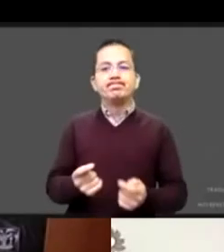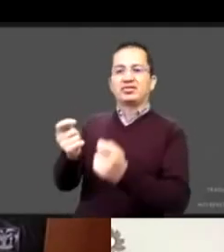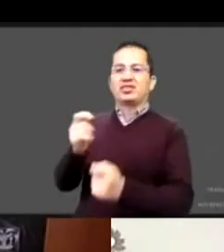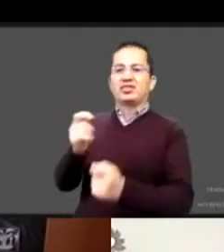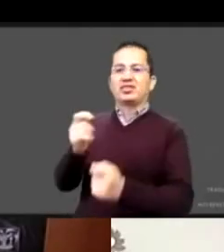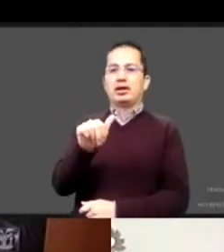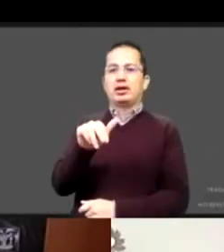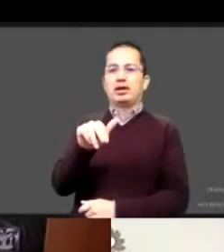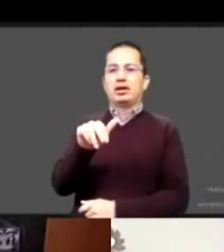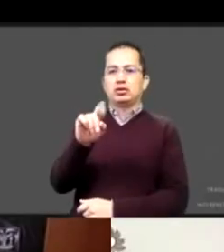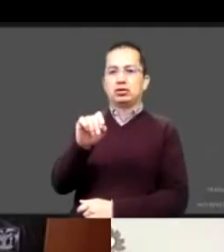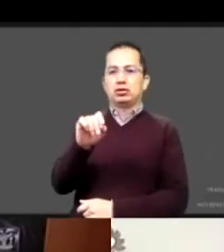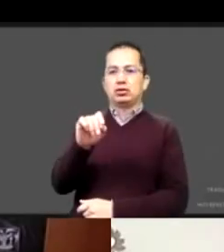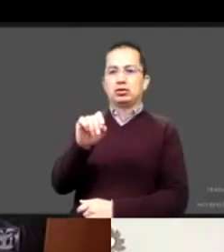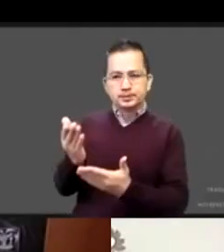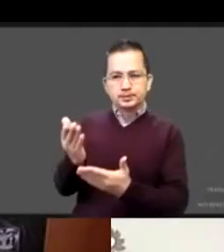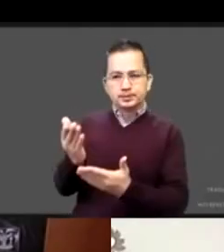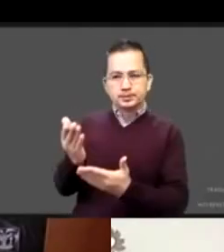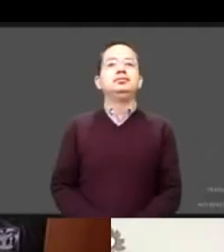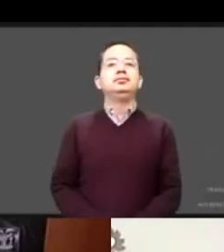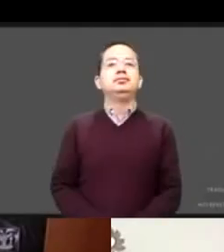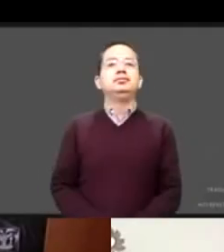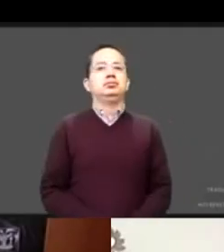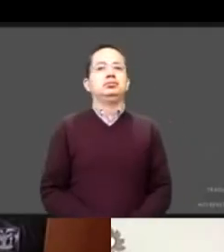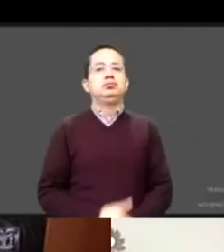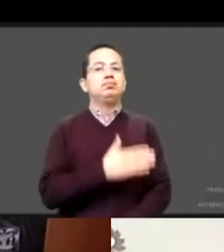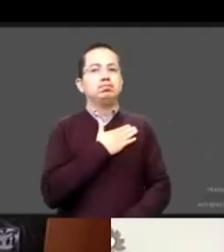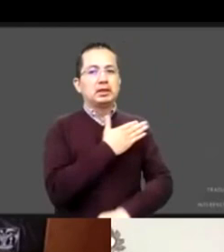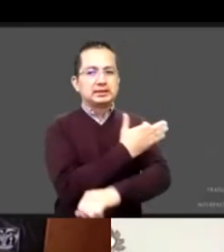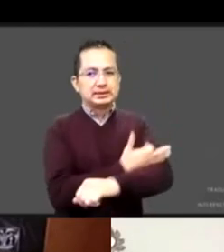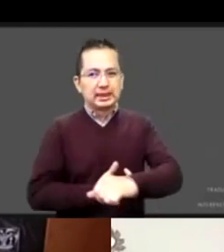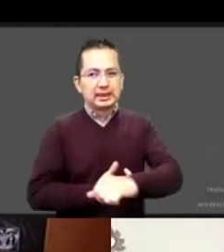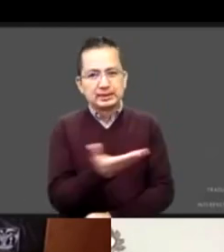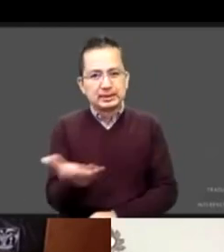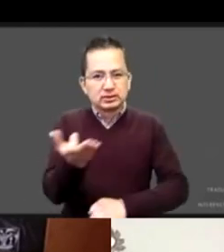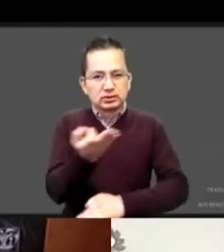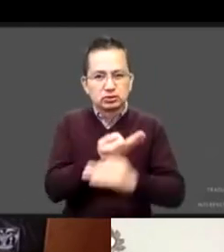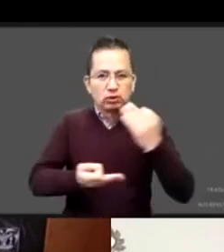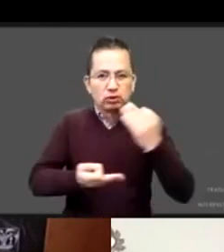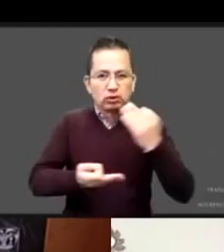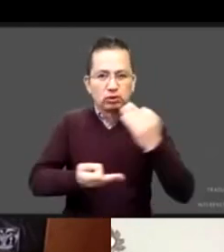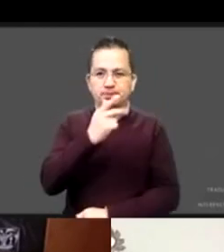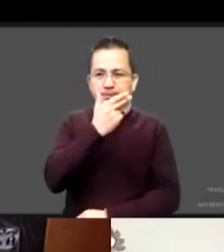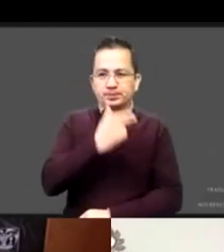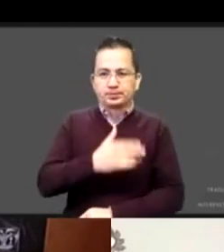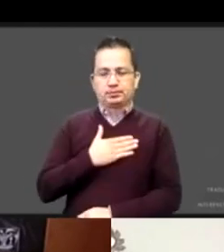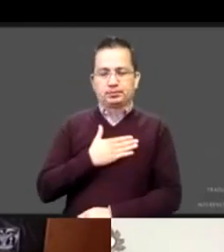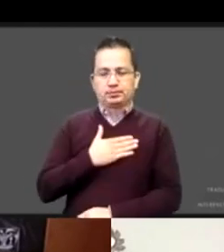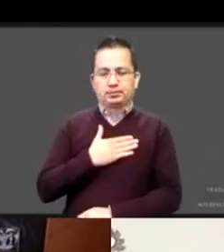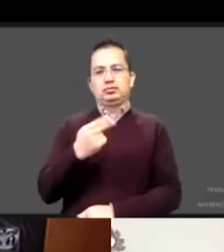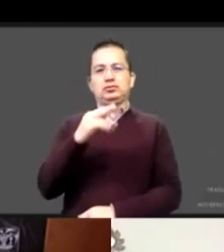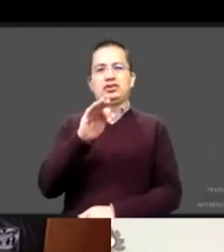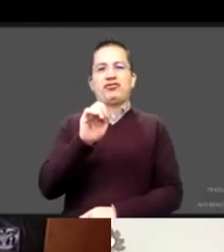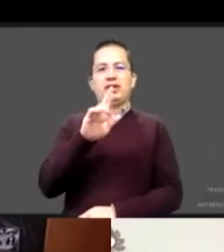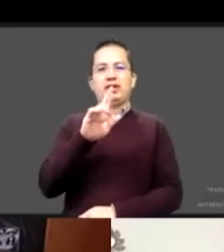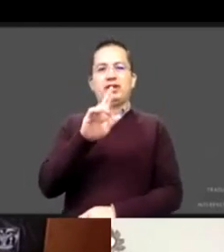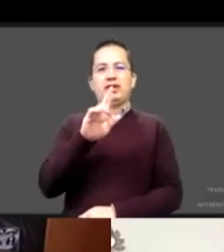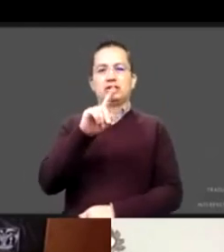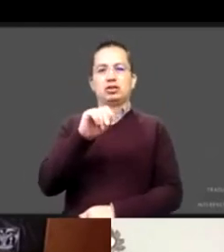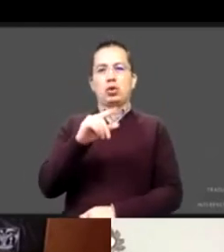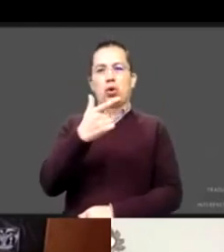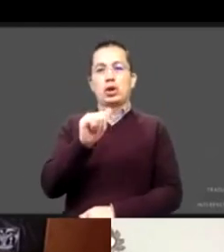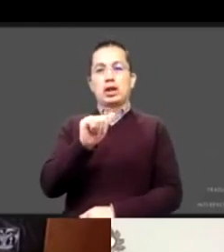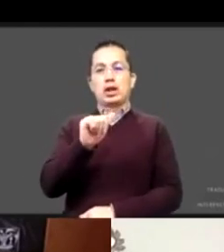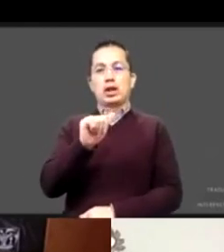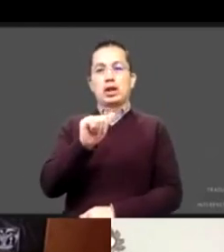Pues muy buenas tardes a todas y todos. Mi nombre es Fernando Gal, soy director de Estudios e Investigación en la Secretaría Ejecutiva de CIPINA